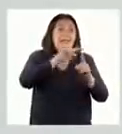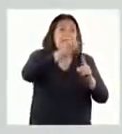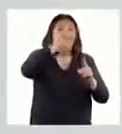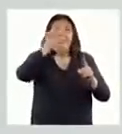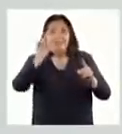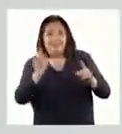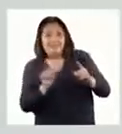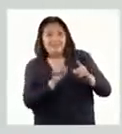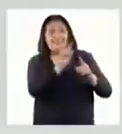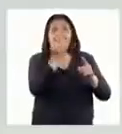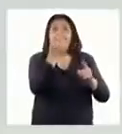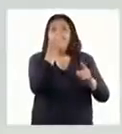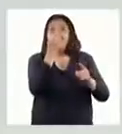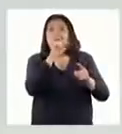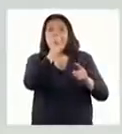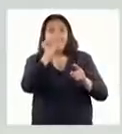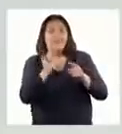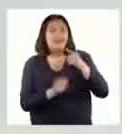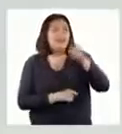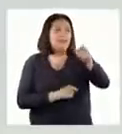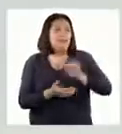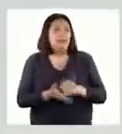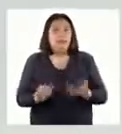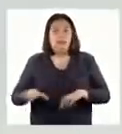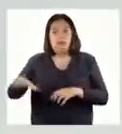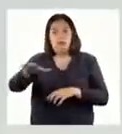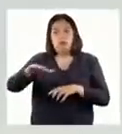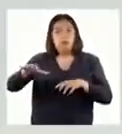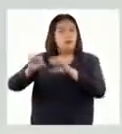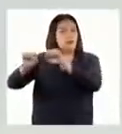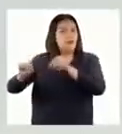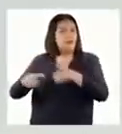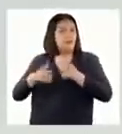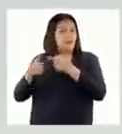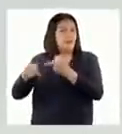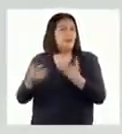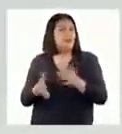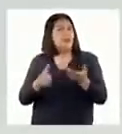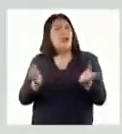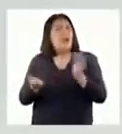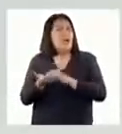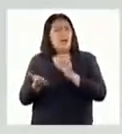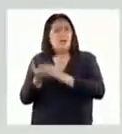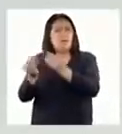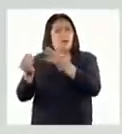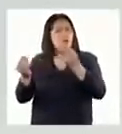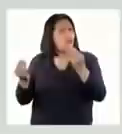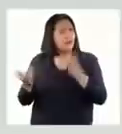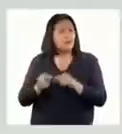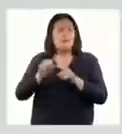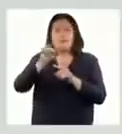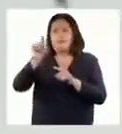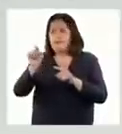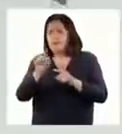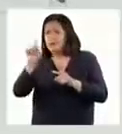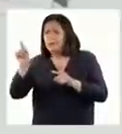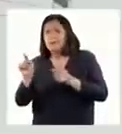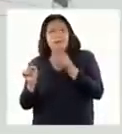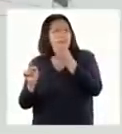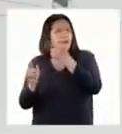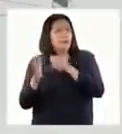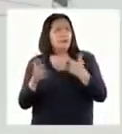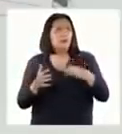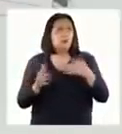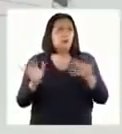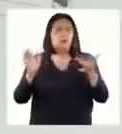cadenas alimentarias. En un ecosistema coexisten muchas cadenas alimentarias que incluso